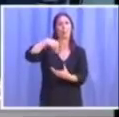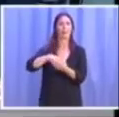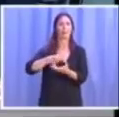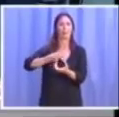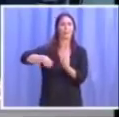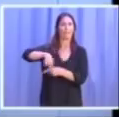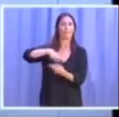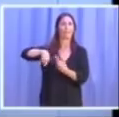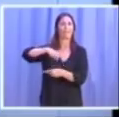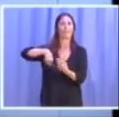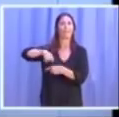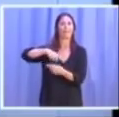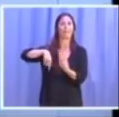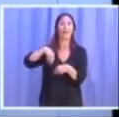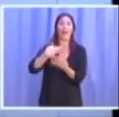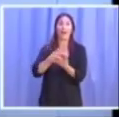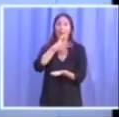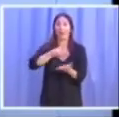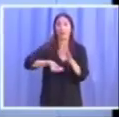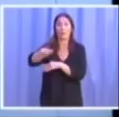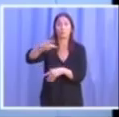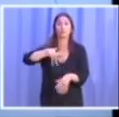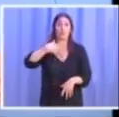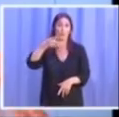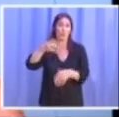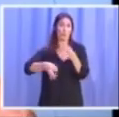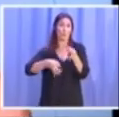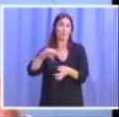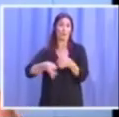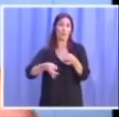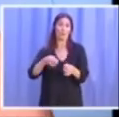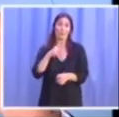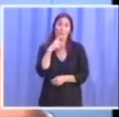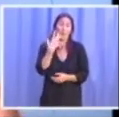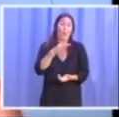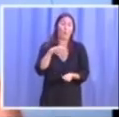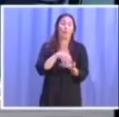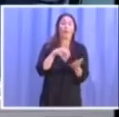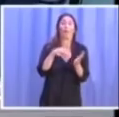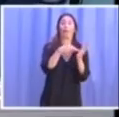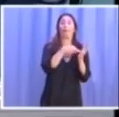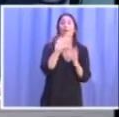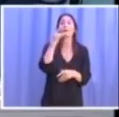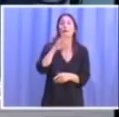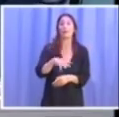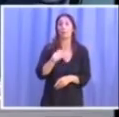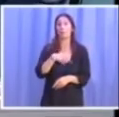hecho, que de hecho está en el juzgado. Aquí respeto, sí, los únicos chiringuitos que conozco varios son